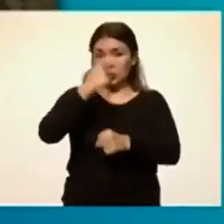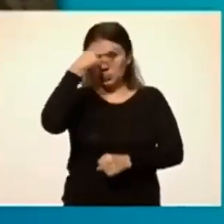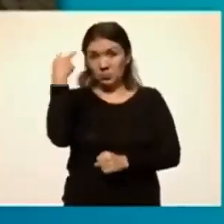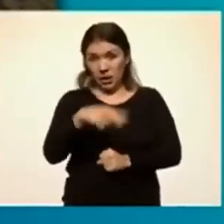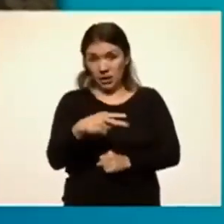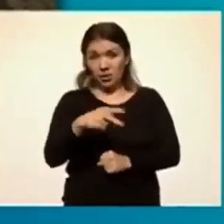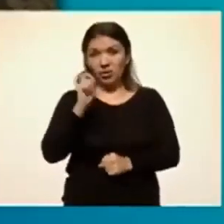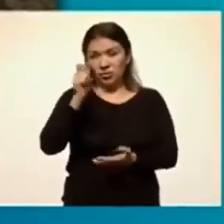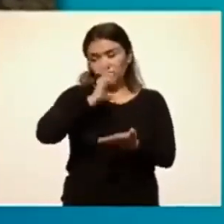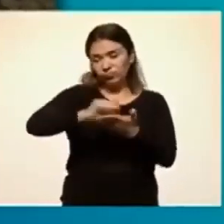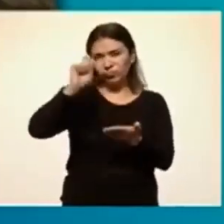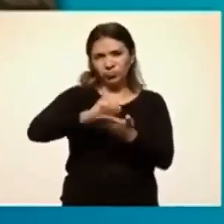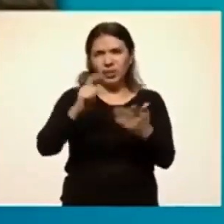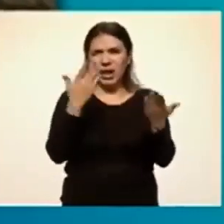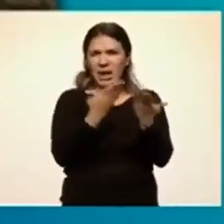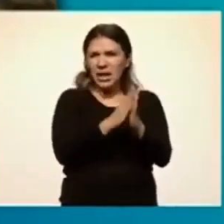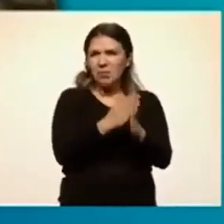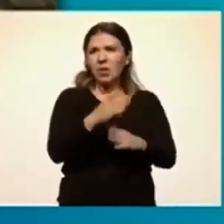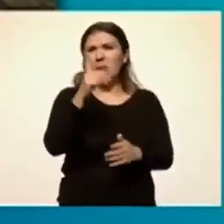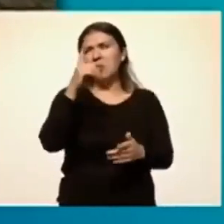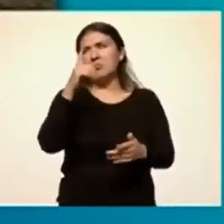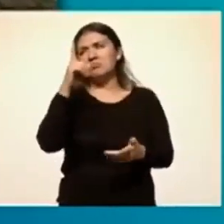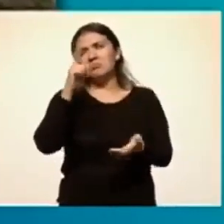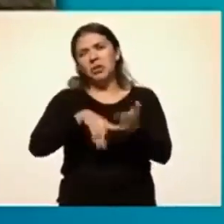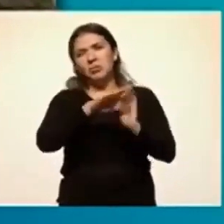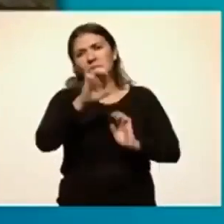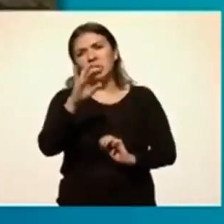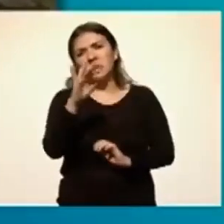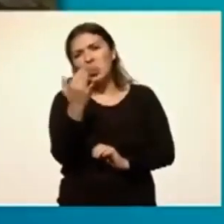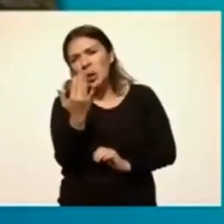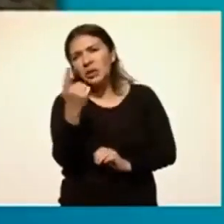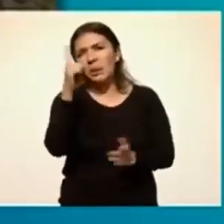que es cuando escribió las obras, ¿no? 1953,